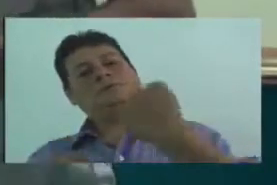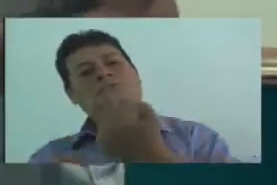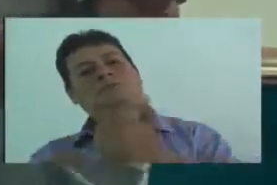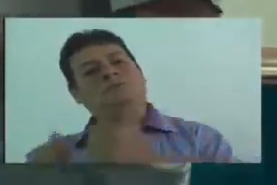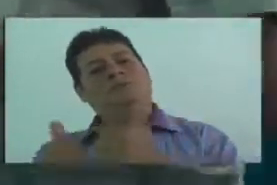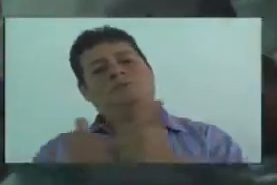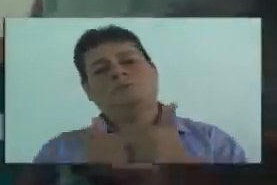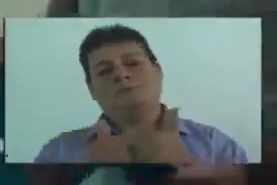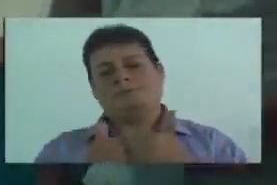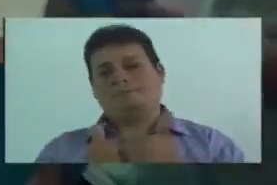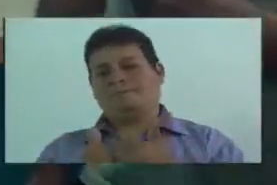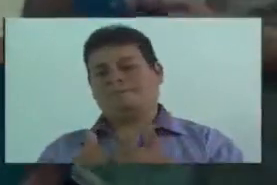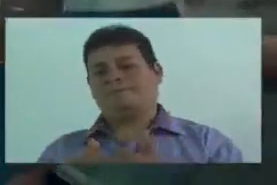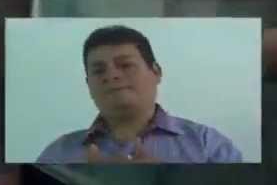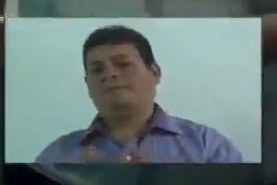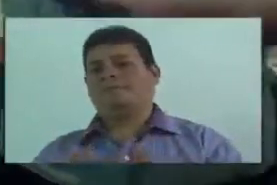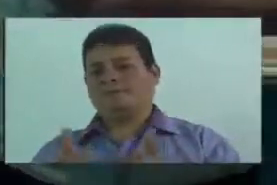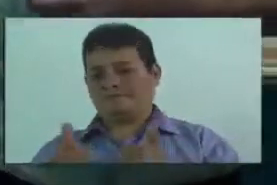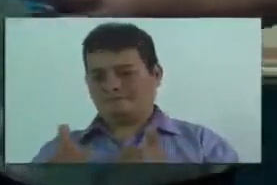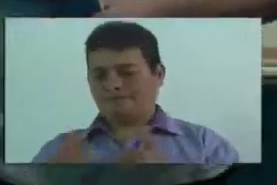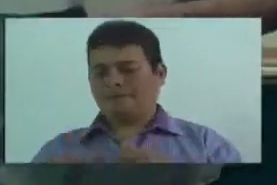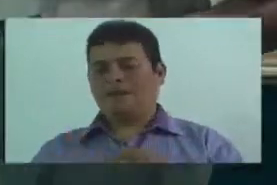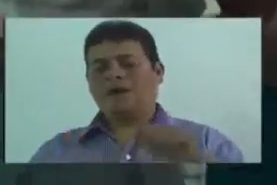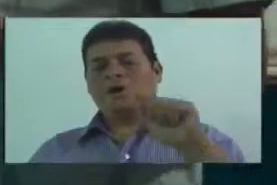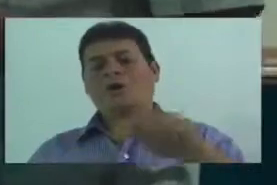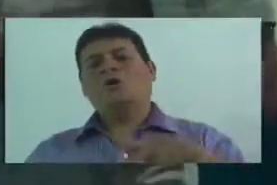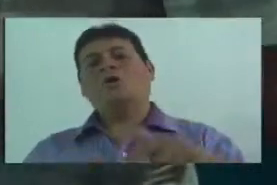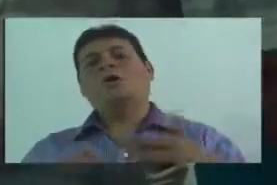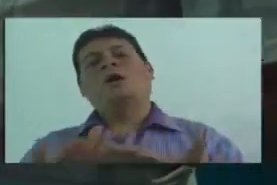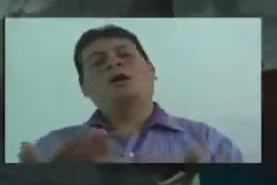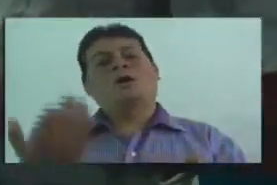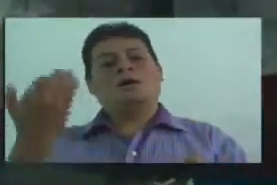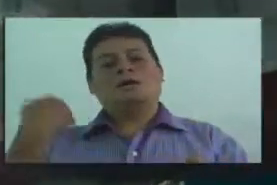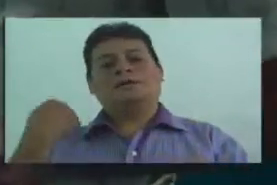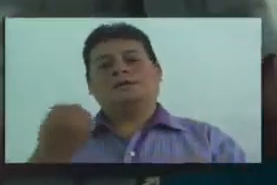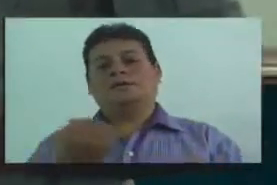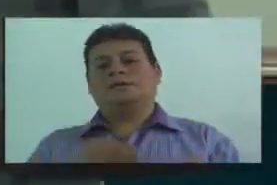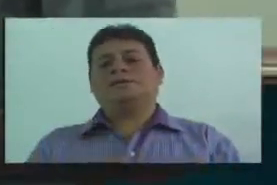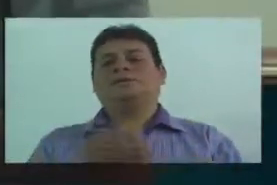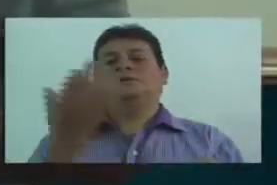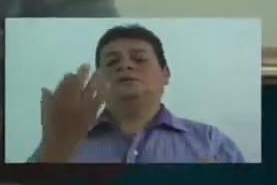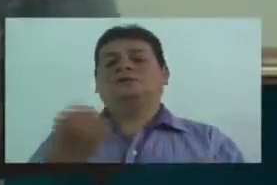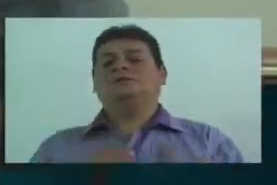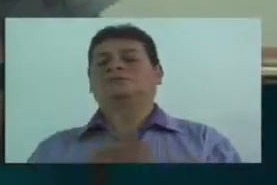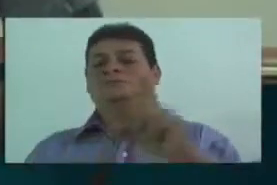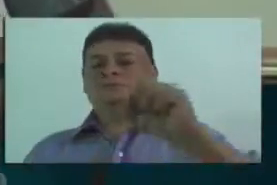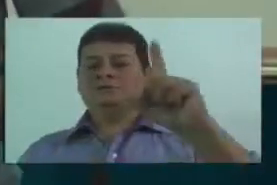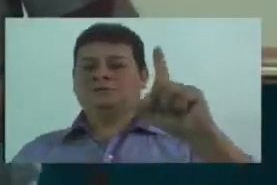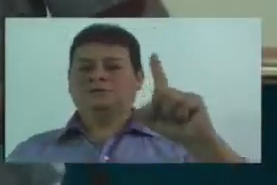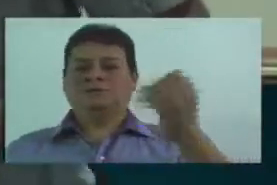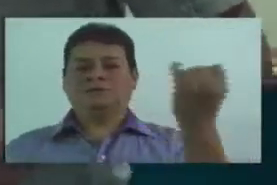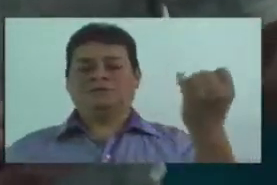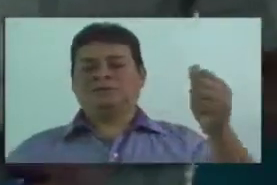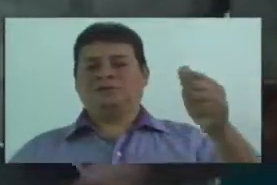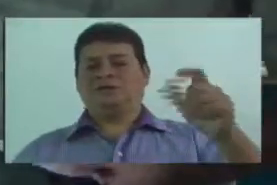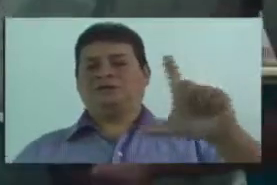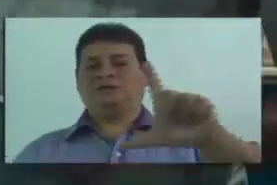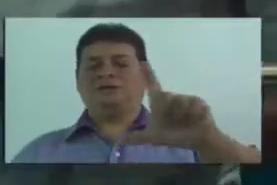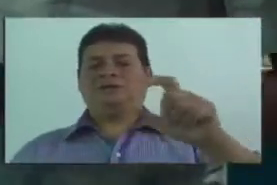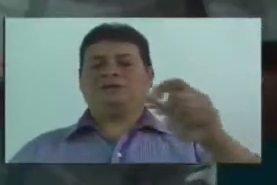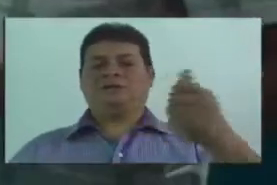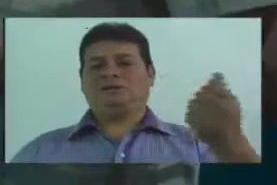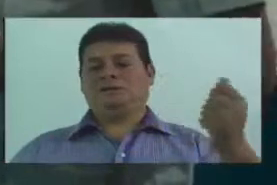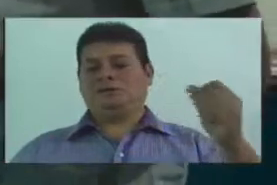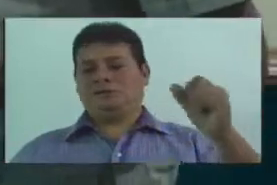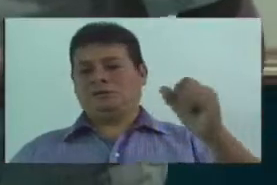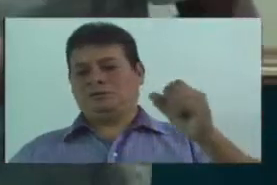redacción. Bien, antes de iniciar, entonces tenemos acá un diálogo. Vamos a analizar juntos lo que dice